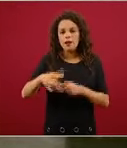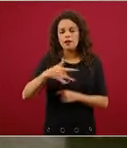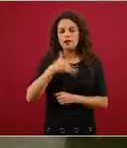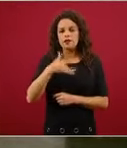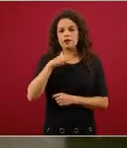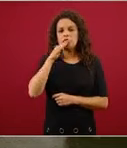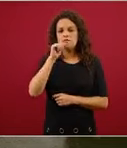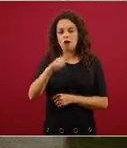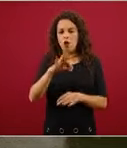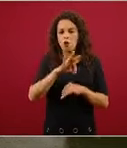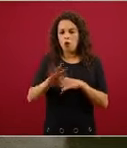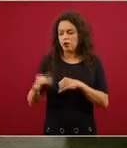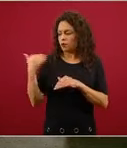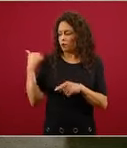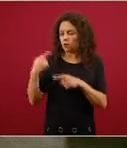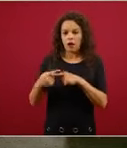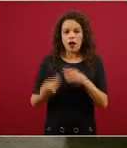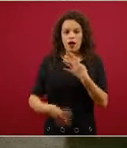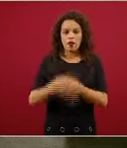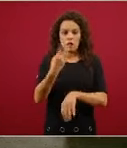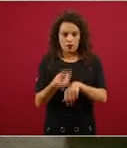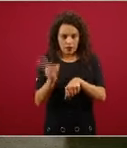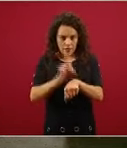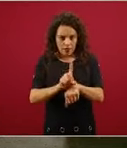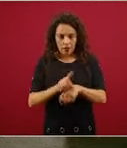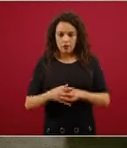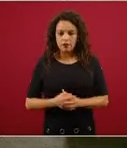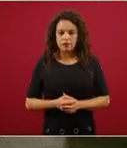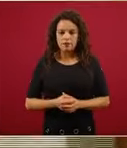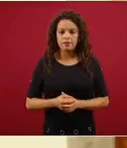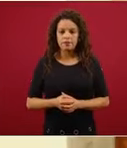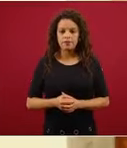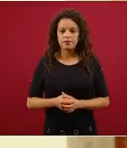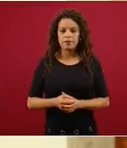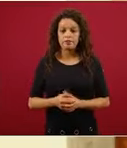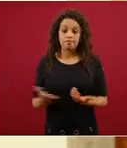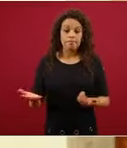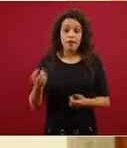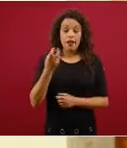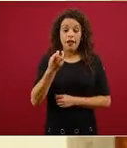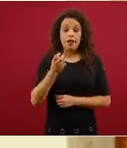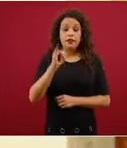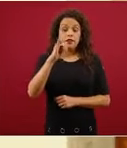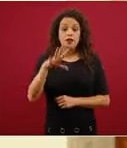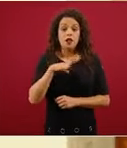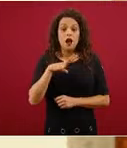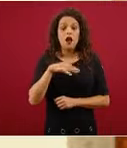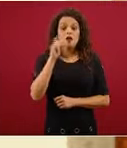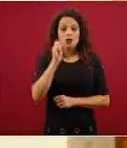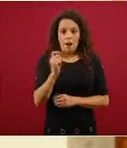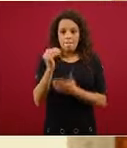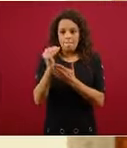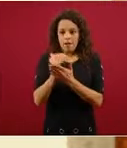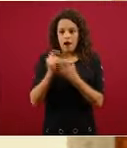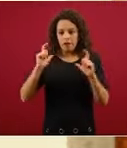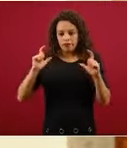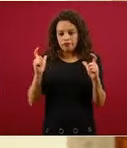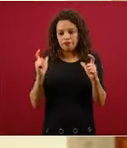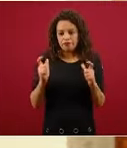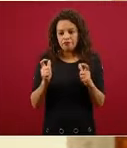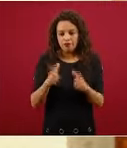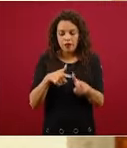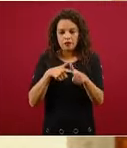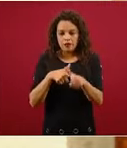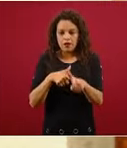últimos 14 días y esta proporción sí ha mantenido también una disminución constante y